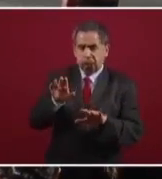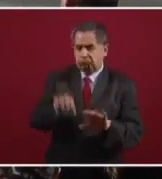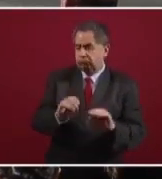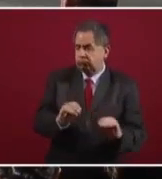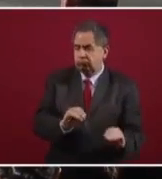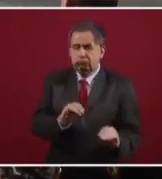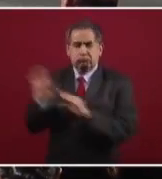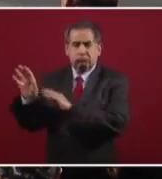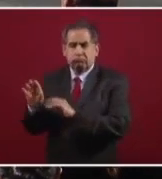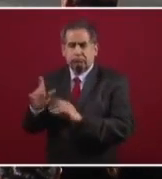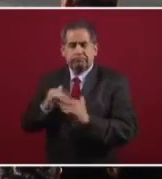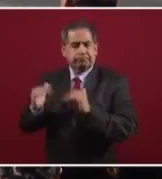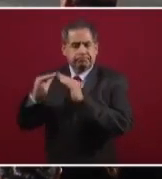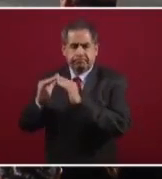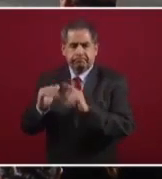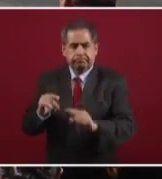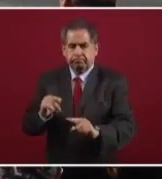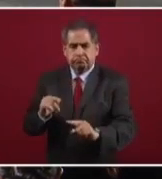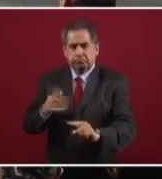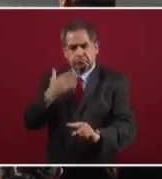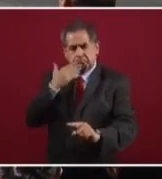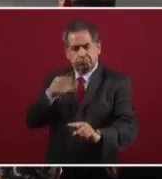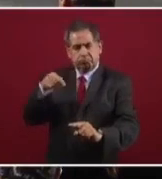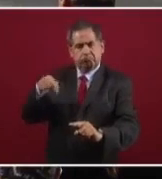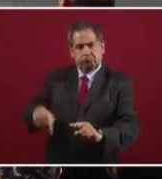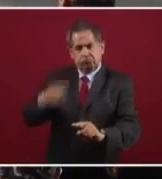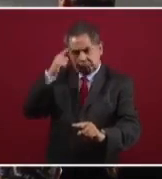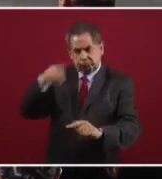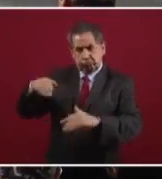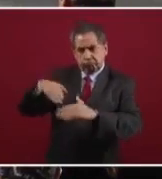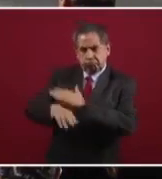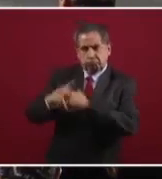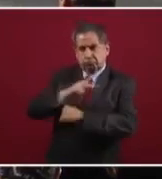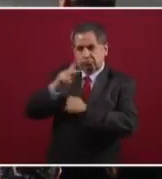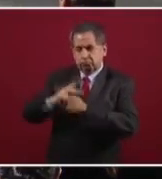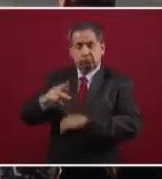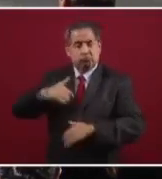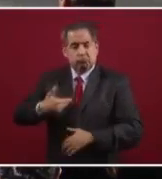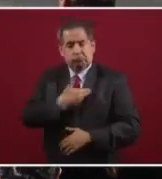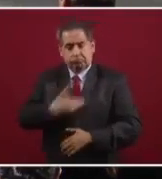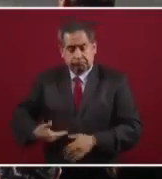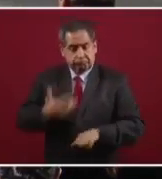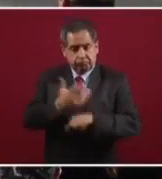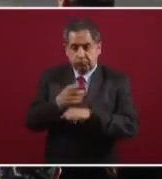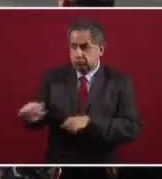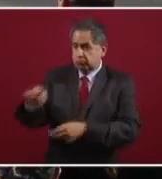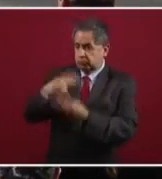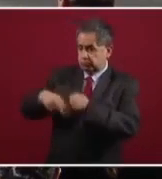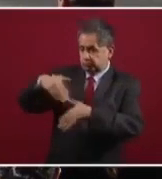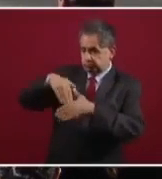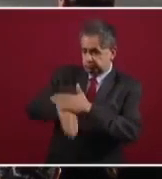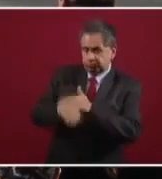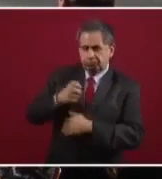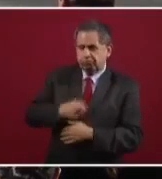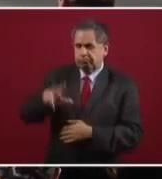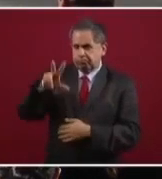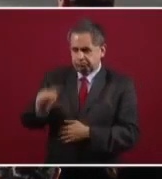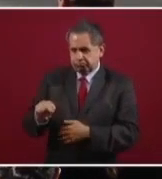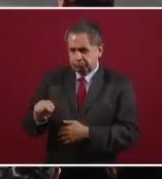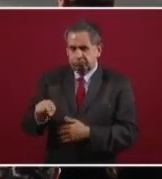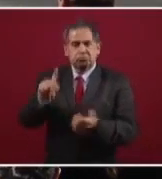casa. No será permitido entrar a nuestro país. Mientras yo sea presidente de los Estados Unidos,